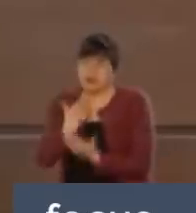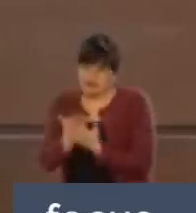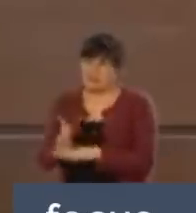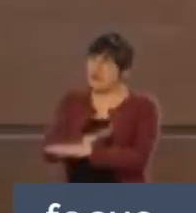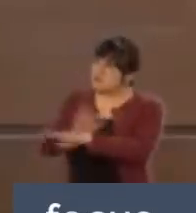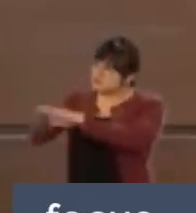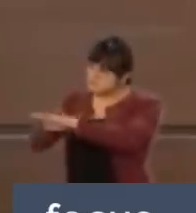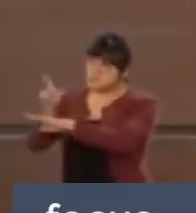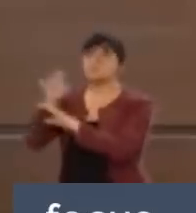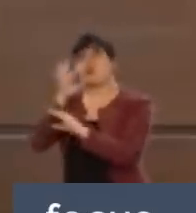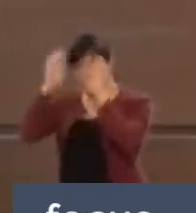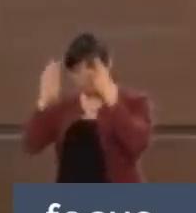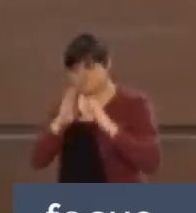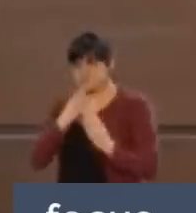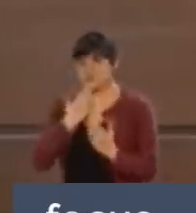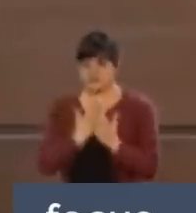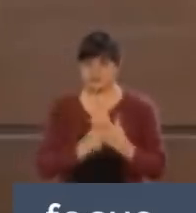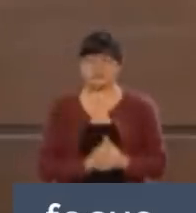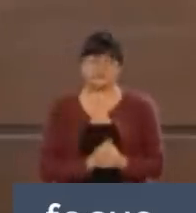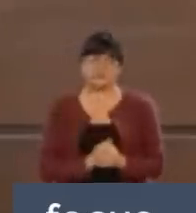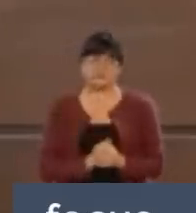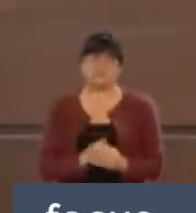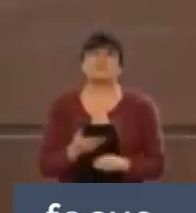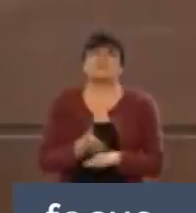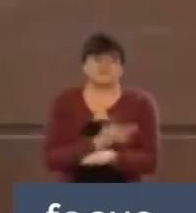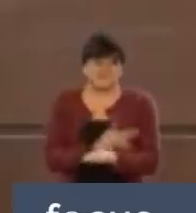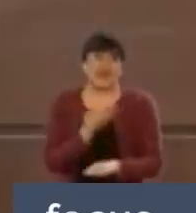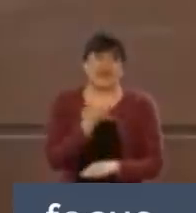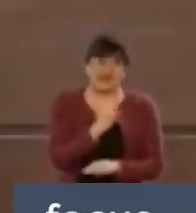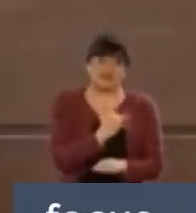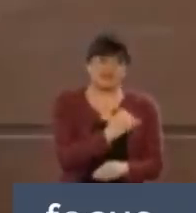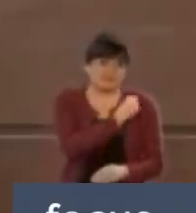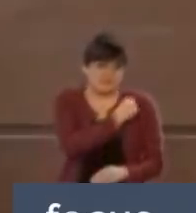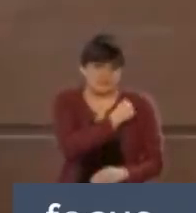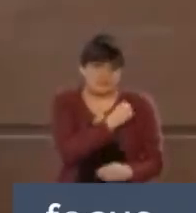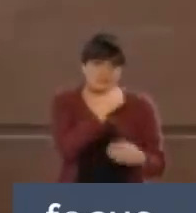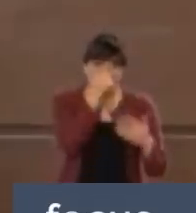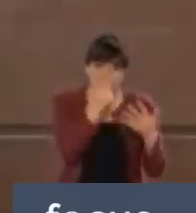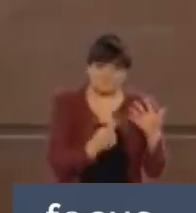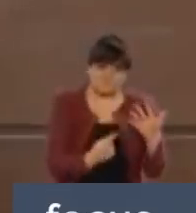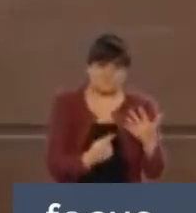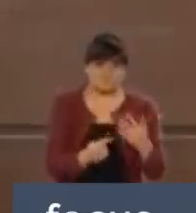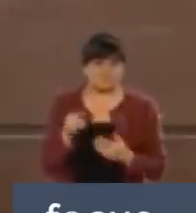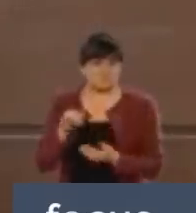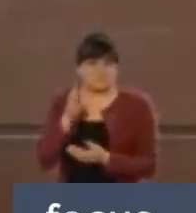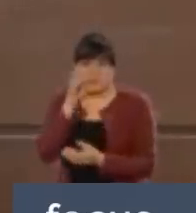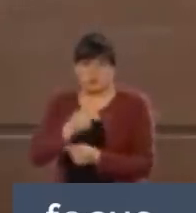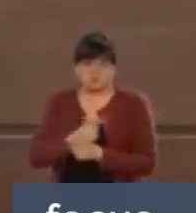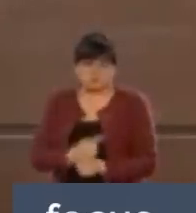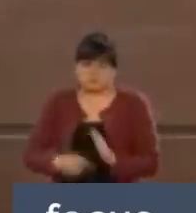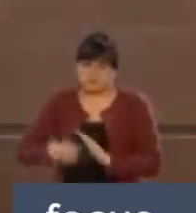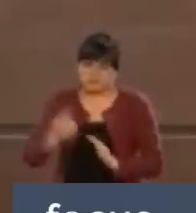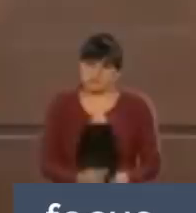otras voces también le hicieron la misma solicitud y le agradecemos al señor procurador, pues, que el mismo día ha tomado nota, ha asumido el